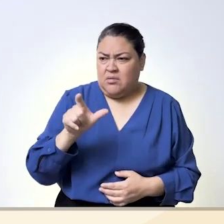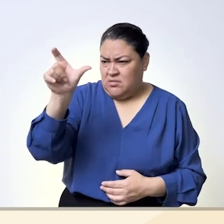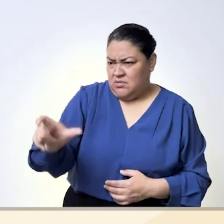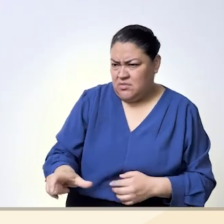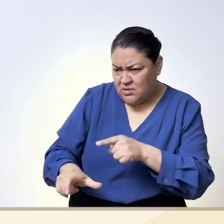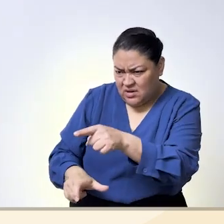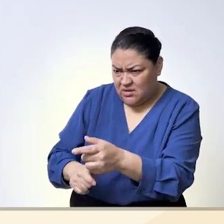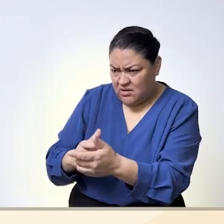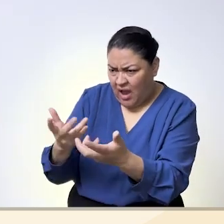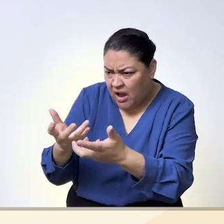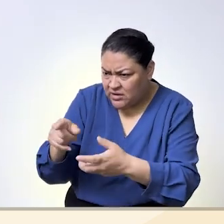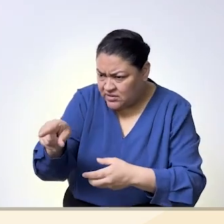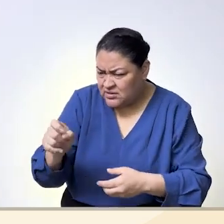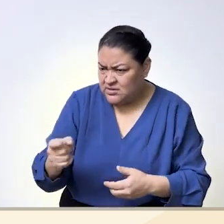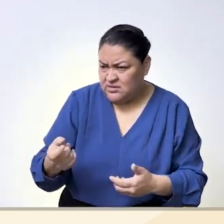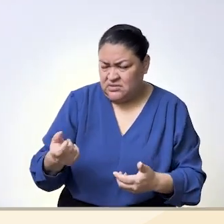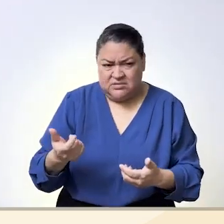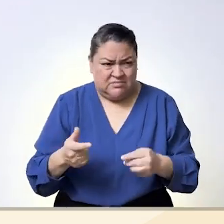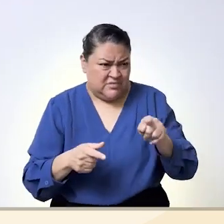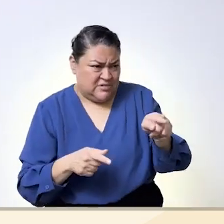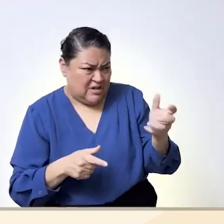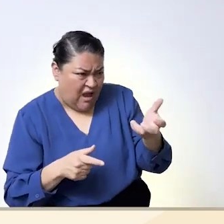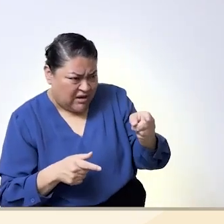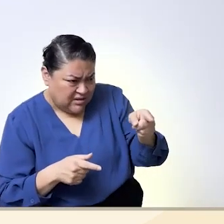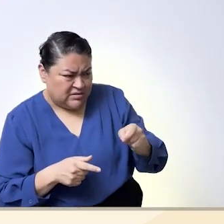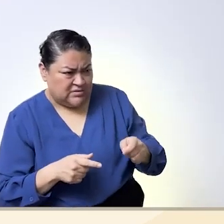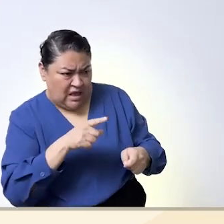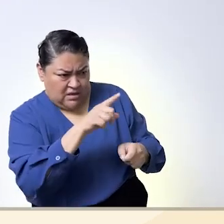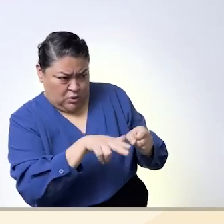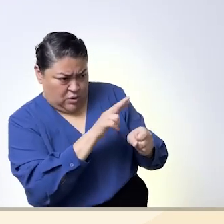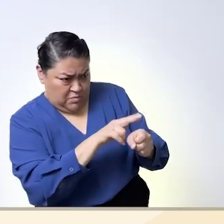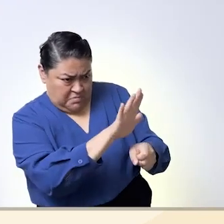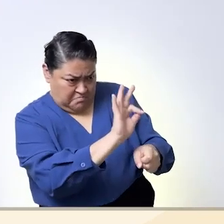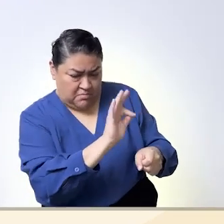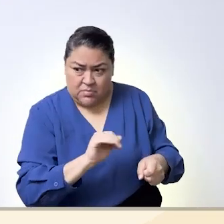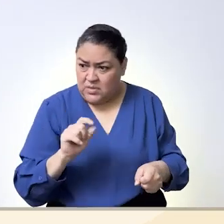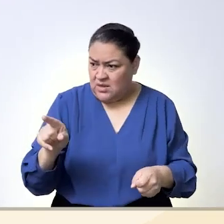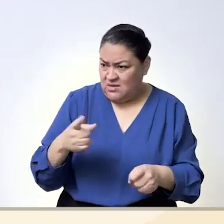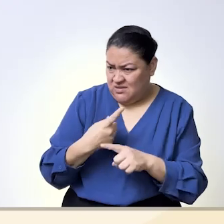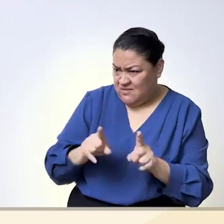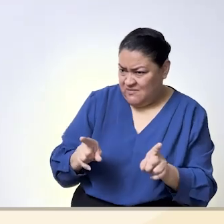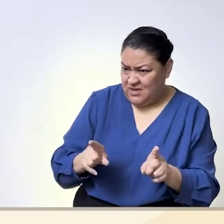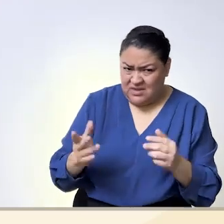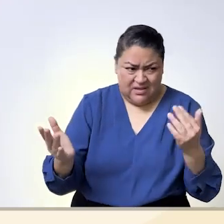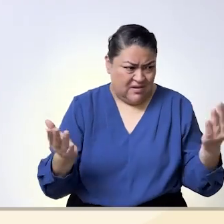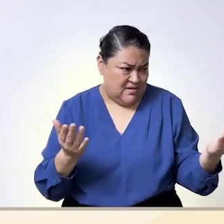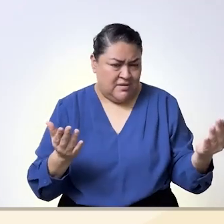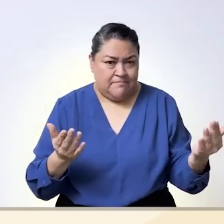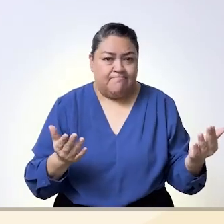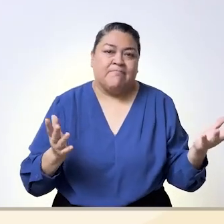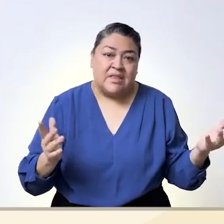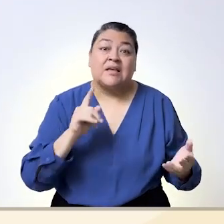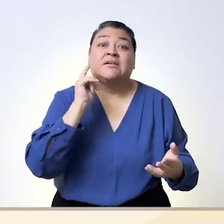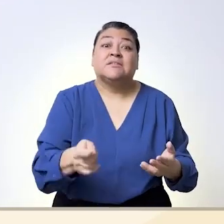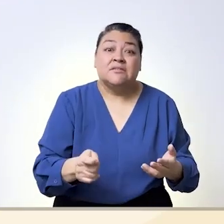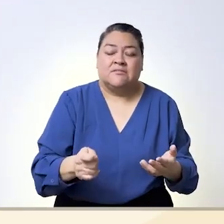una idea de un comportamiento, un funcionamiento social o individual de normatividad, hay